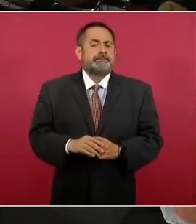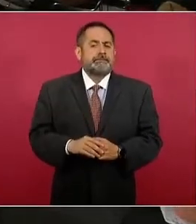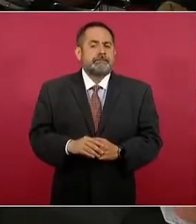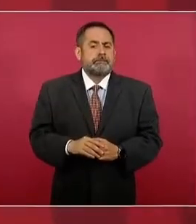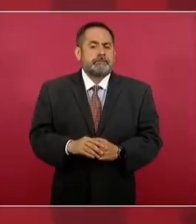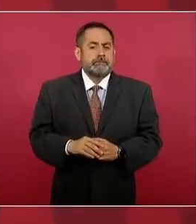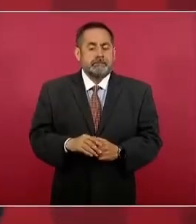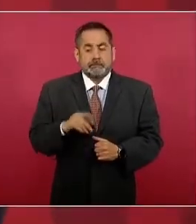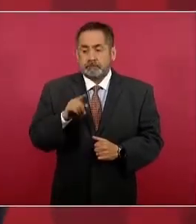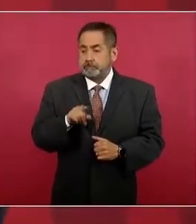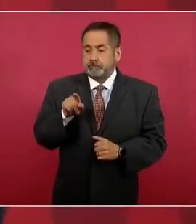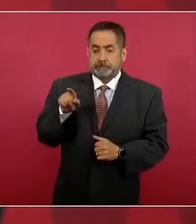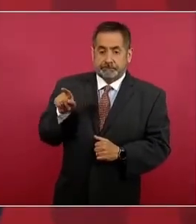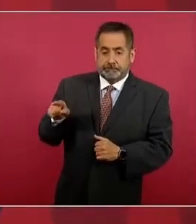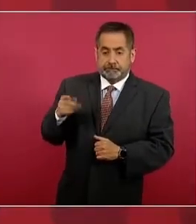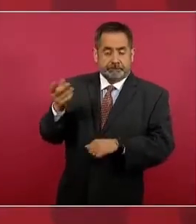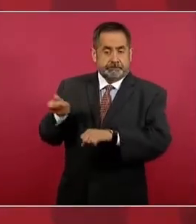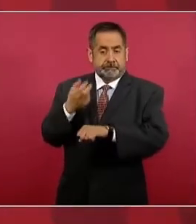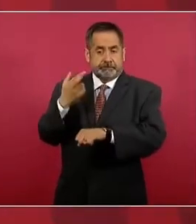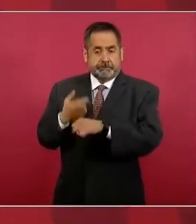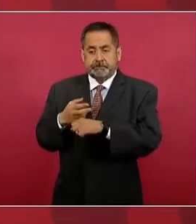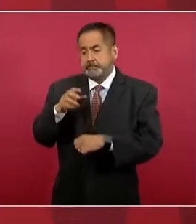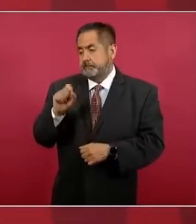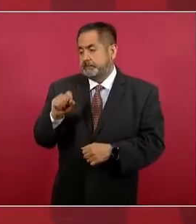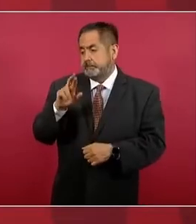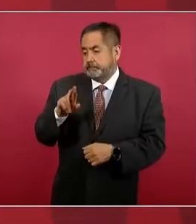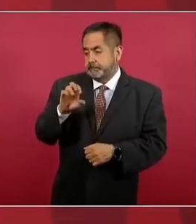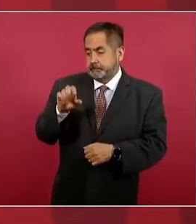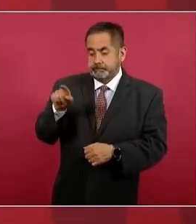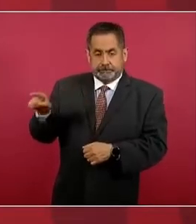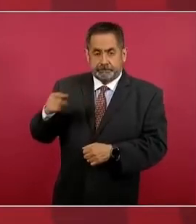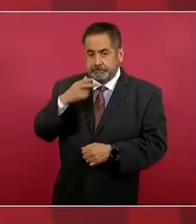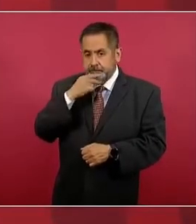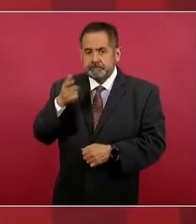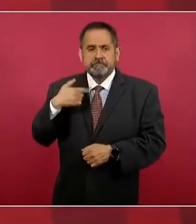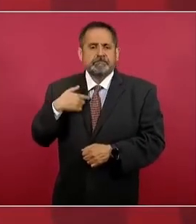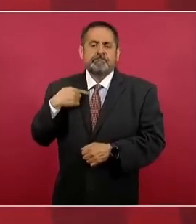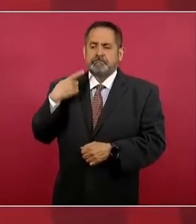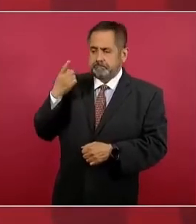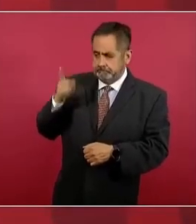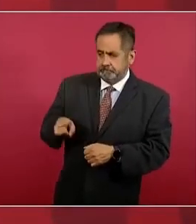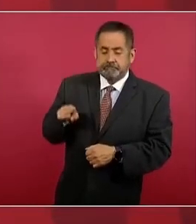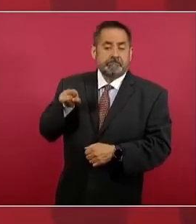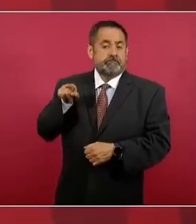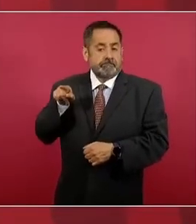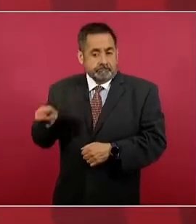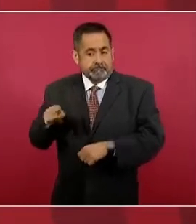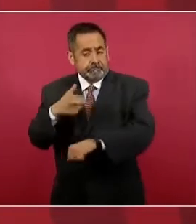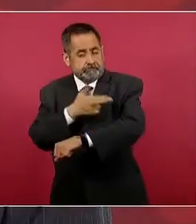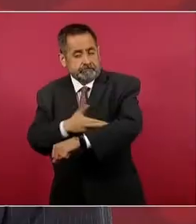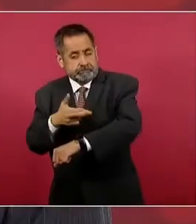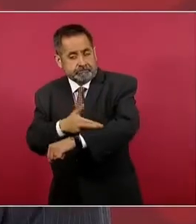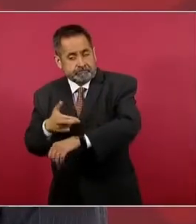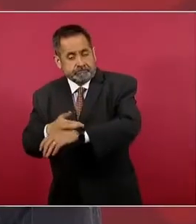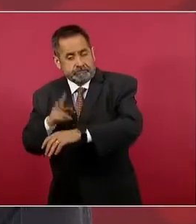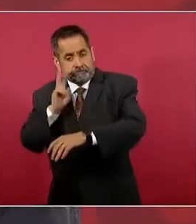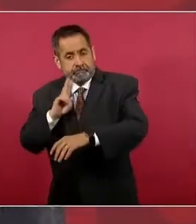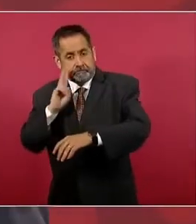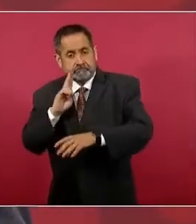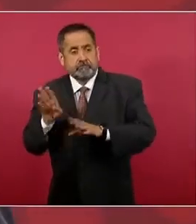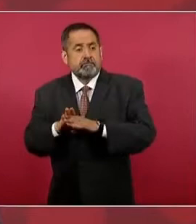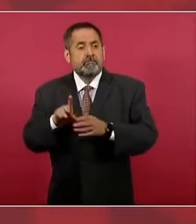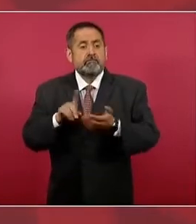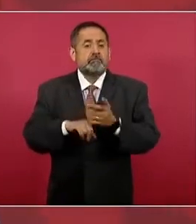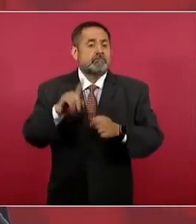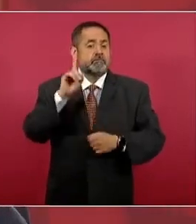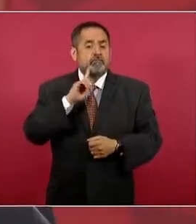ya el secretario de Relaciones Exteriores tiene instrucciones, se está viendo lo de la